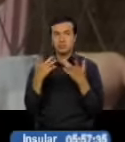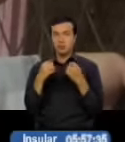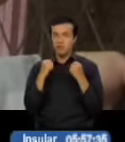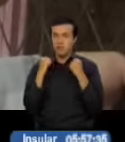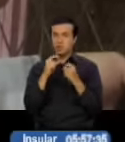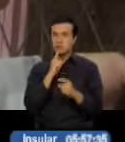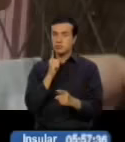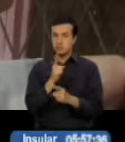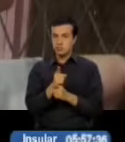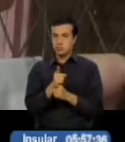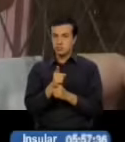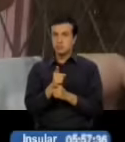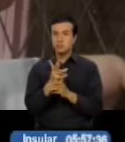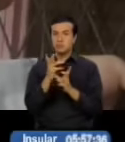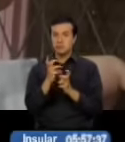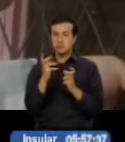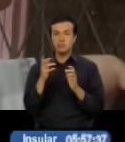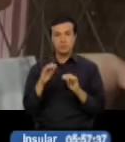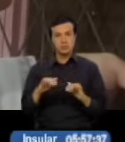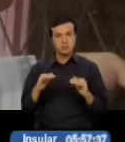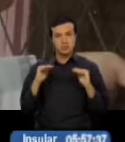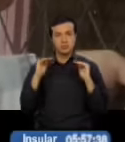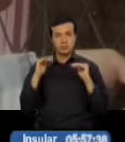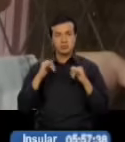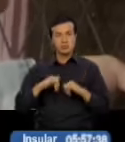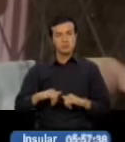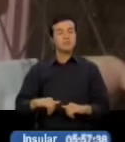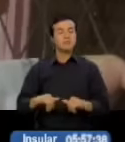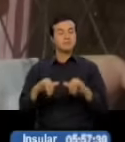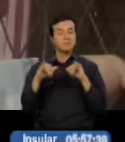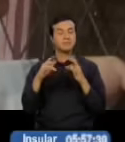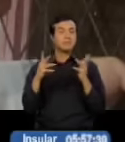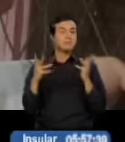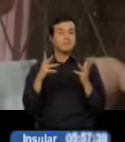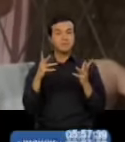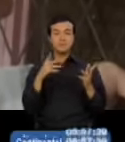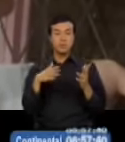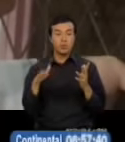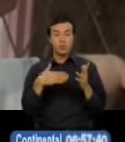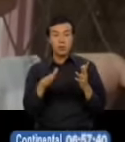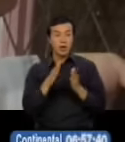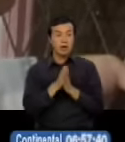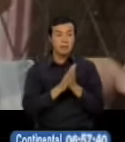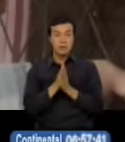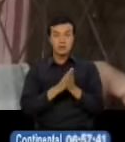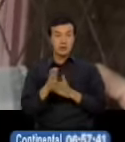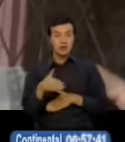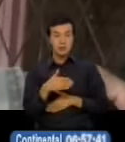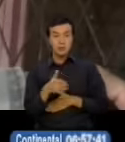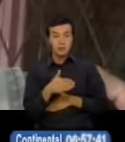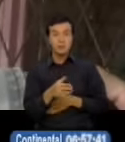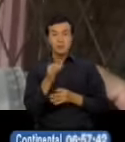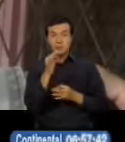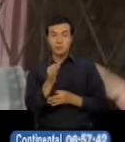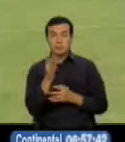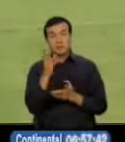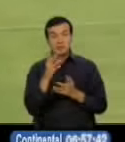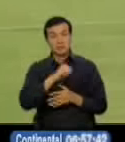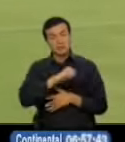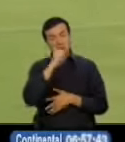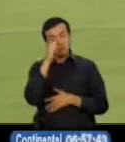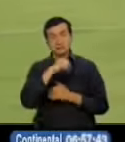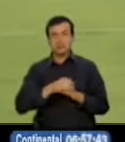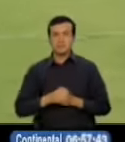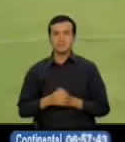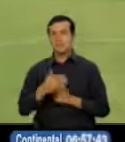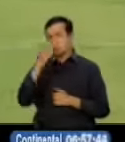que va a querer también imponer sus condiciones y ahí se van a generar espacios que los podemos aprovechar y de esa manera tener posibilidades de ganar el partido. Sabemos